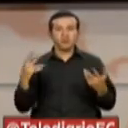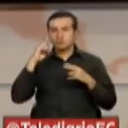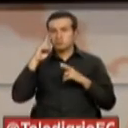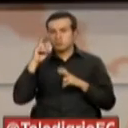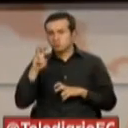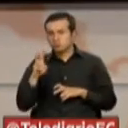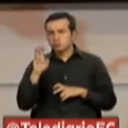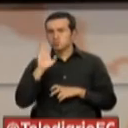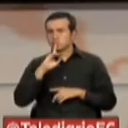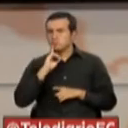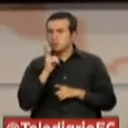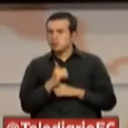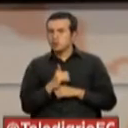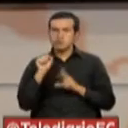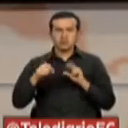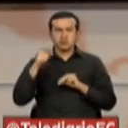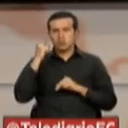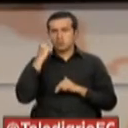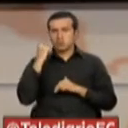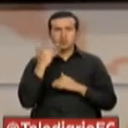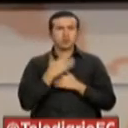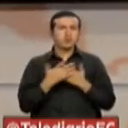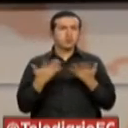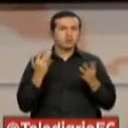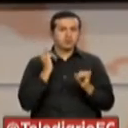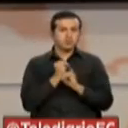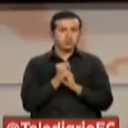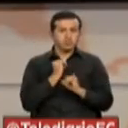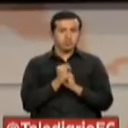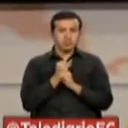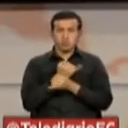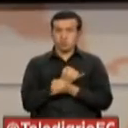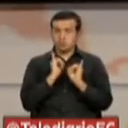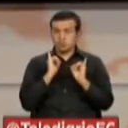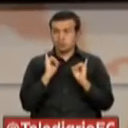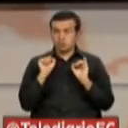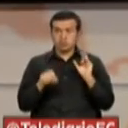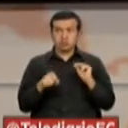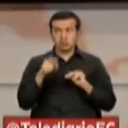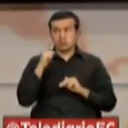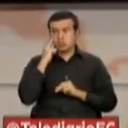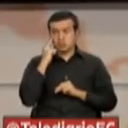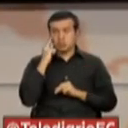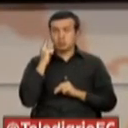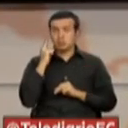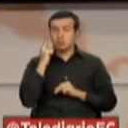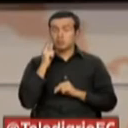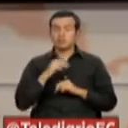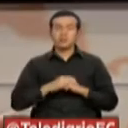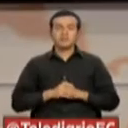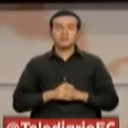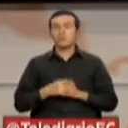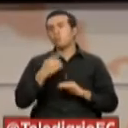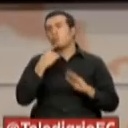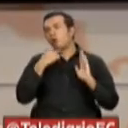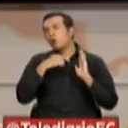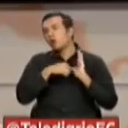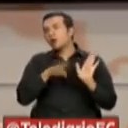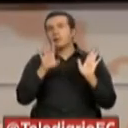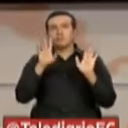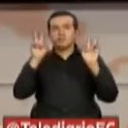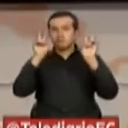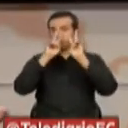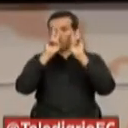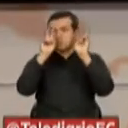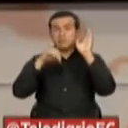investigar si es que verdaderamente ha actuado esta institución con independencia, ¿sí? Si es que, por ejemplo, uno de los